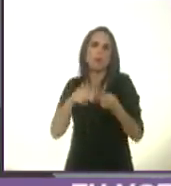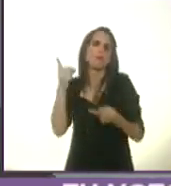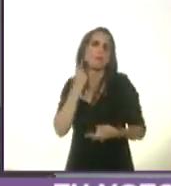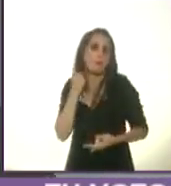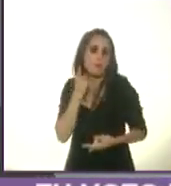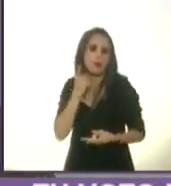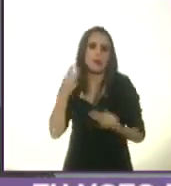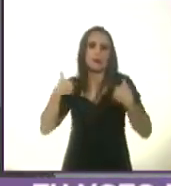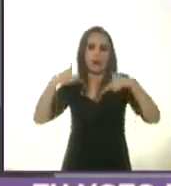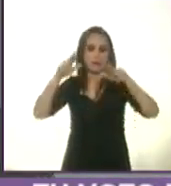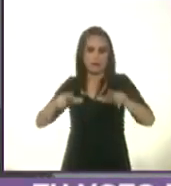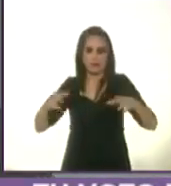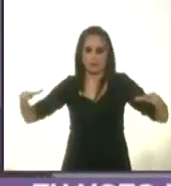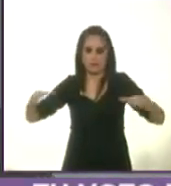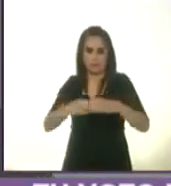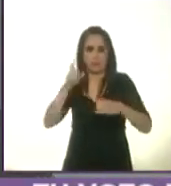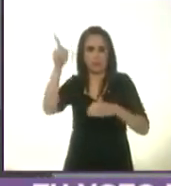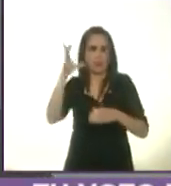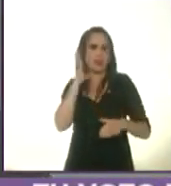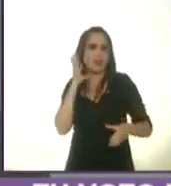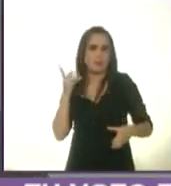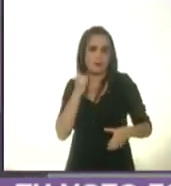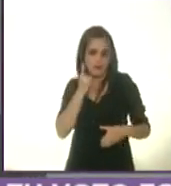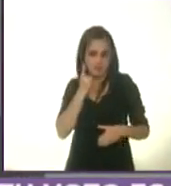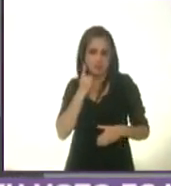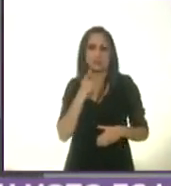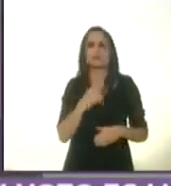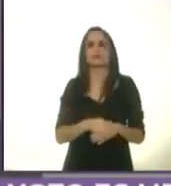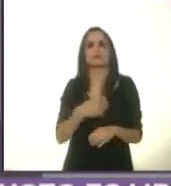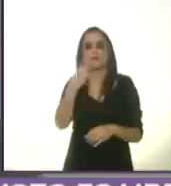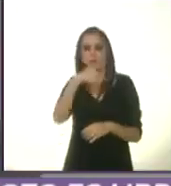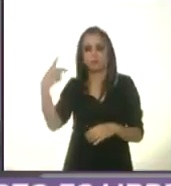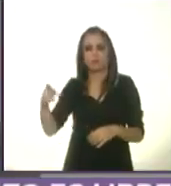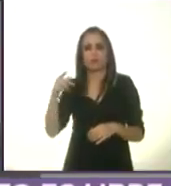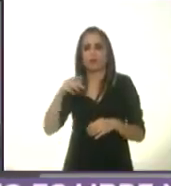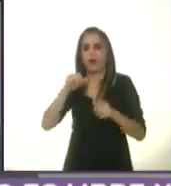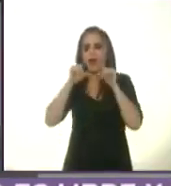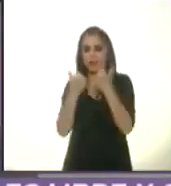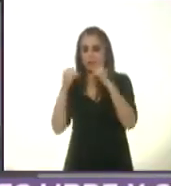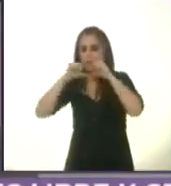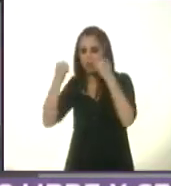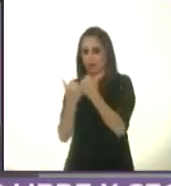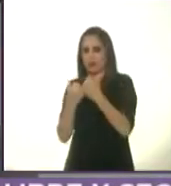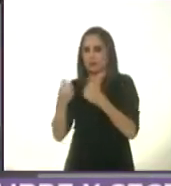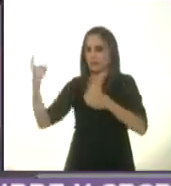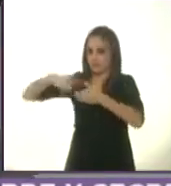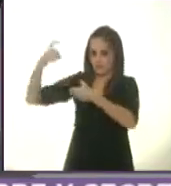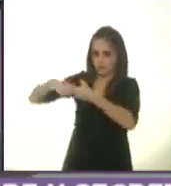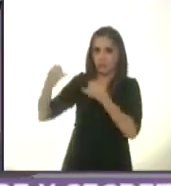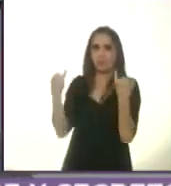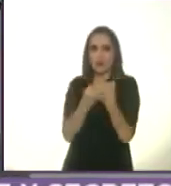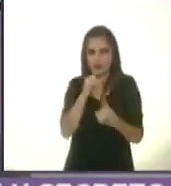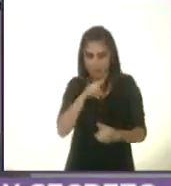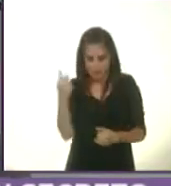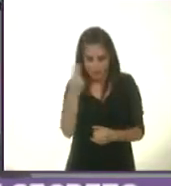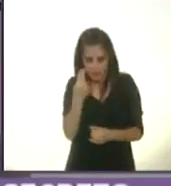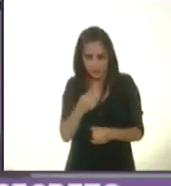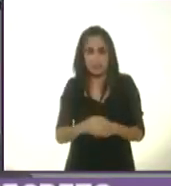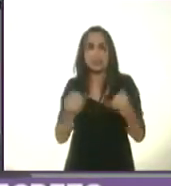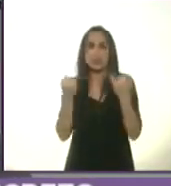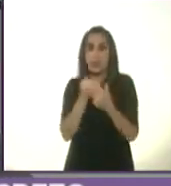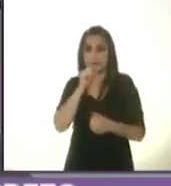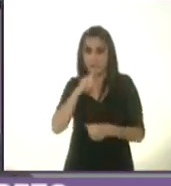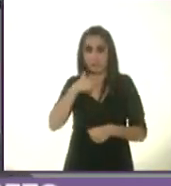en el nuevo congreso convocado por los organismos de la sociedad civil para ello propongo como convocantes